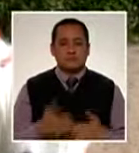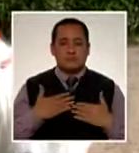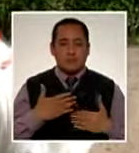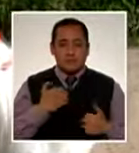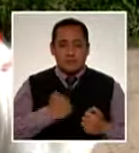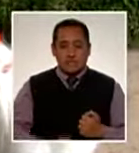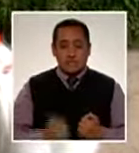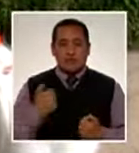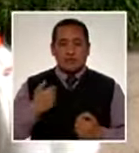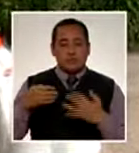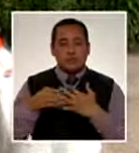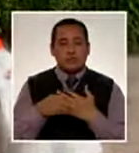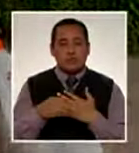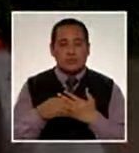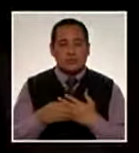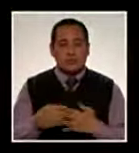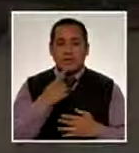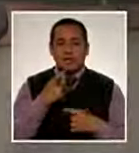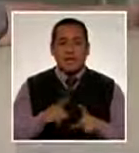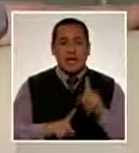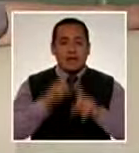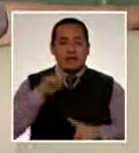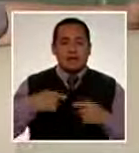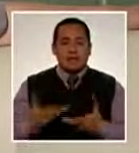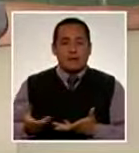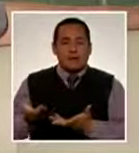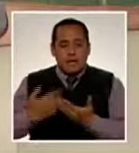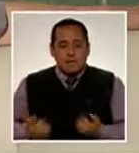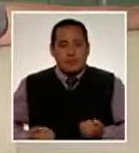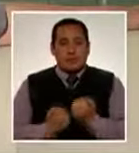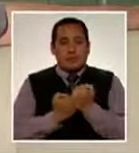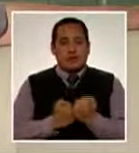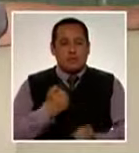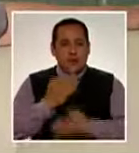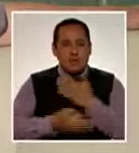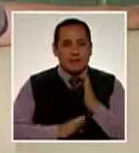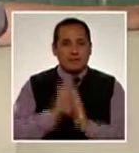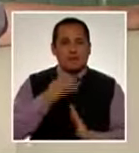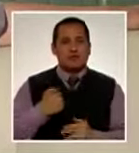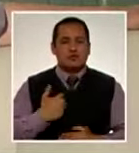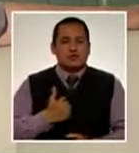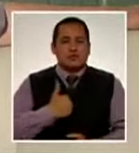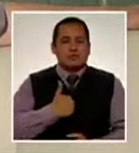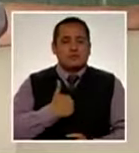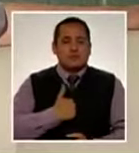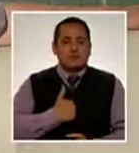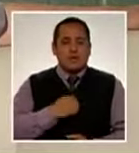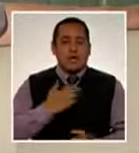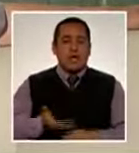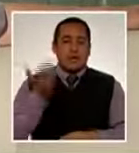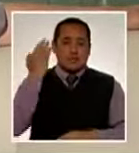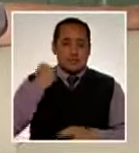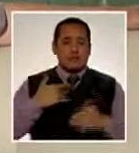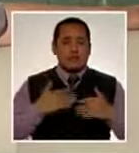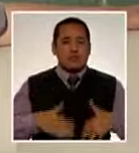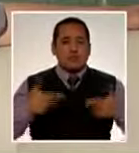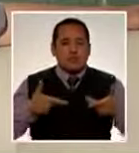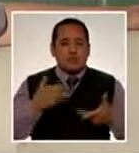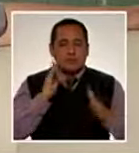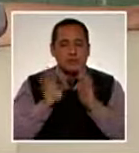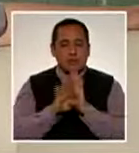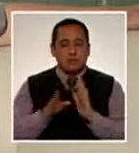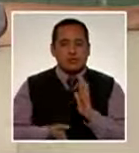Al menos mis hijos, mi señora, son los que me impulsan a seguir adelante. Antes era yo mismo, antes yo podía